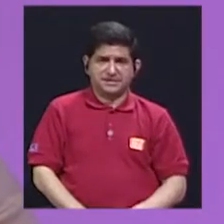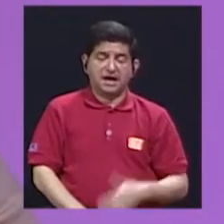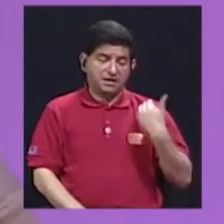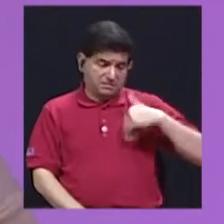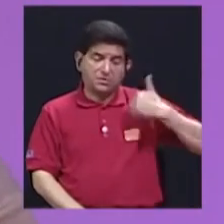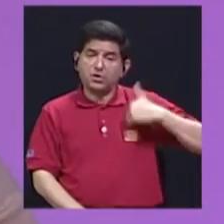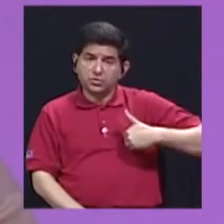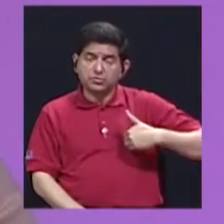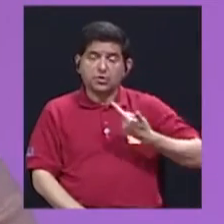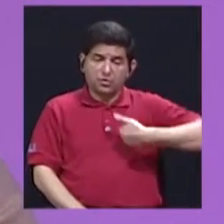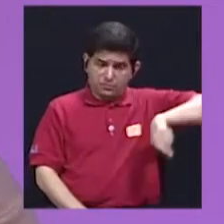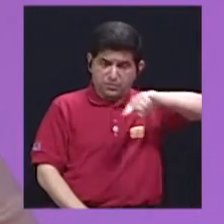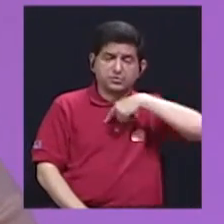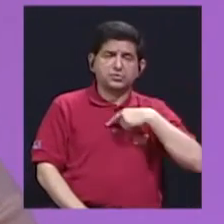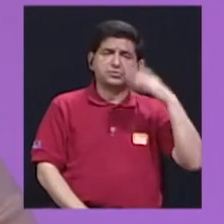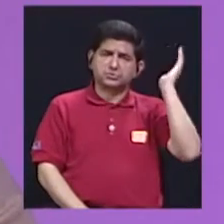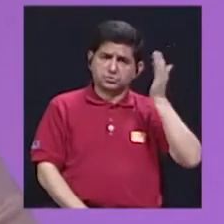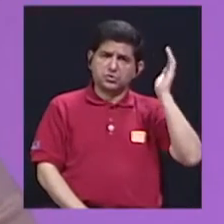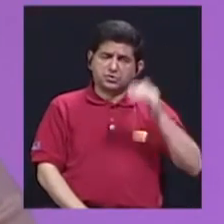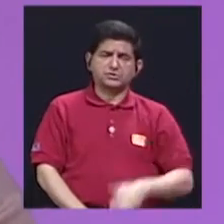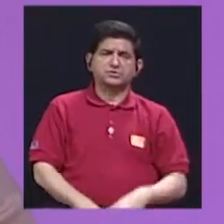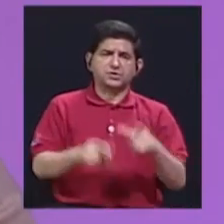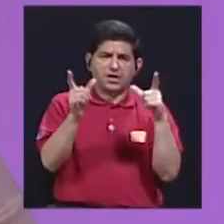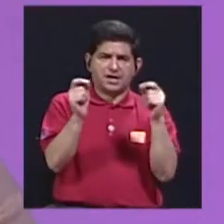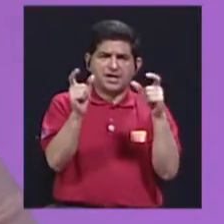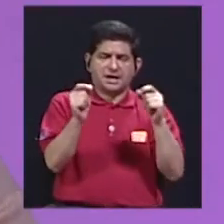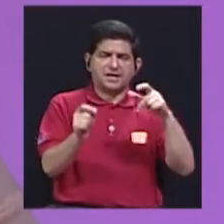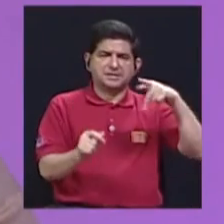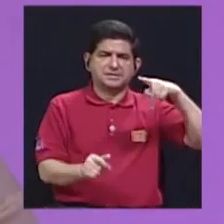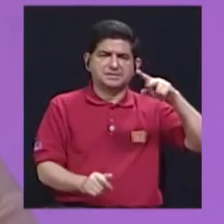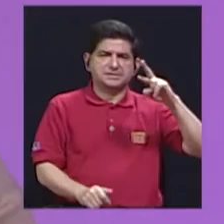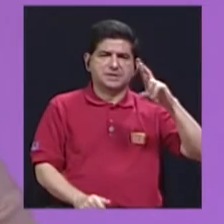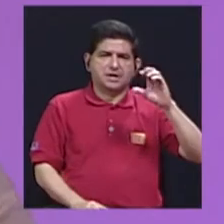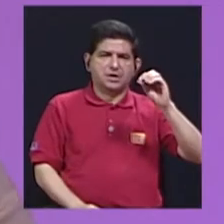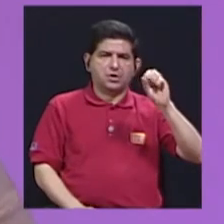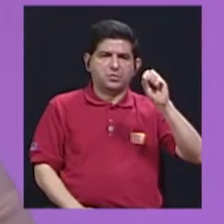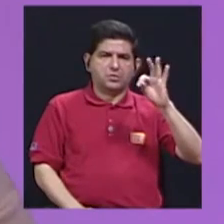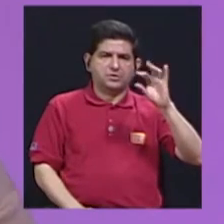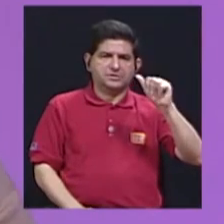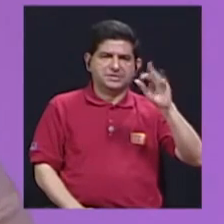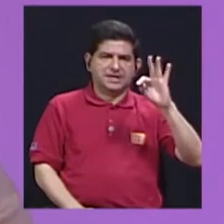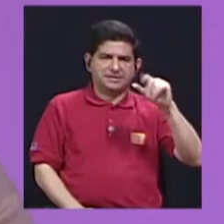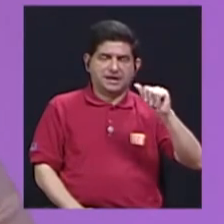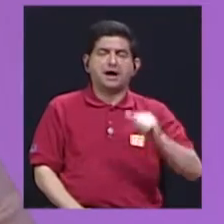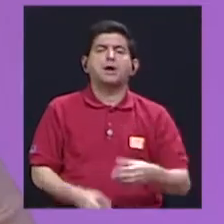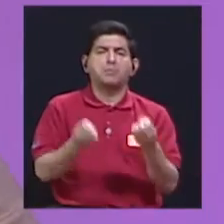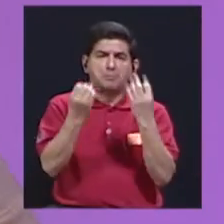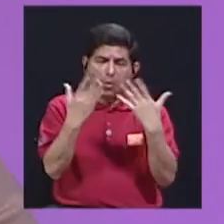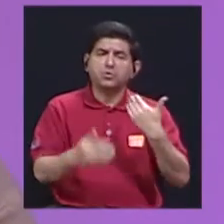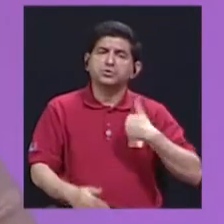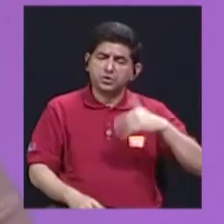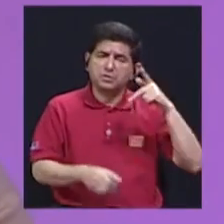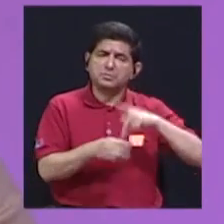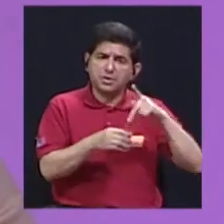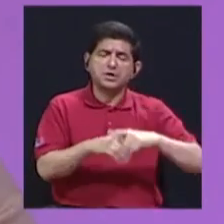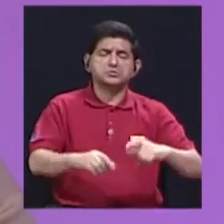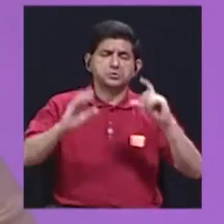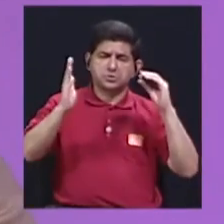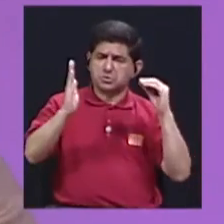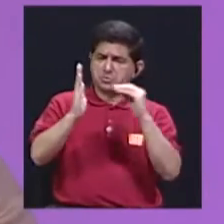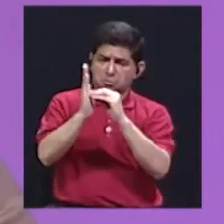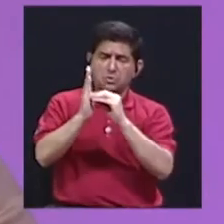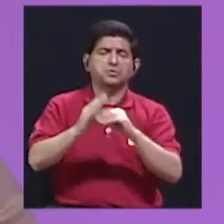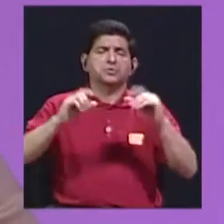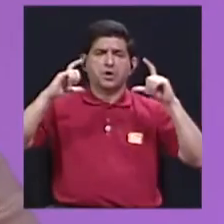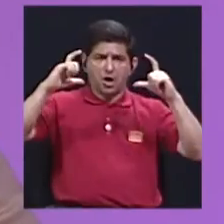hombres nosotros hicimos una charla de cáncer de próstata y vieras cómo participaron hombres le pusimos el rótulo igual en